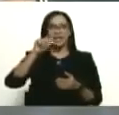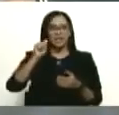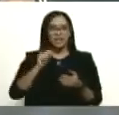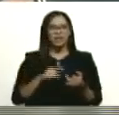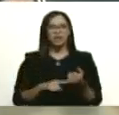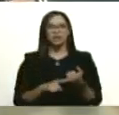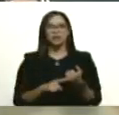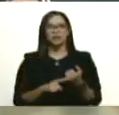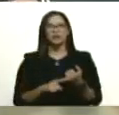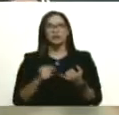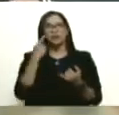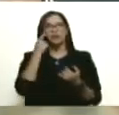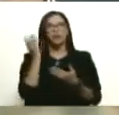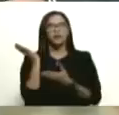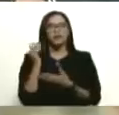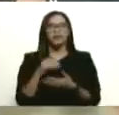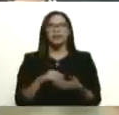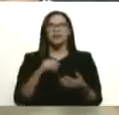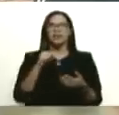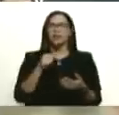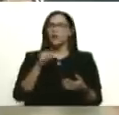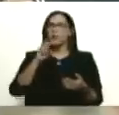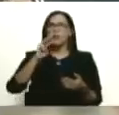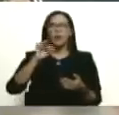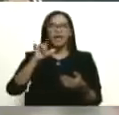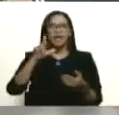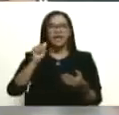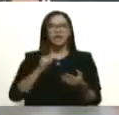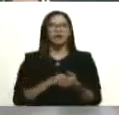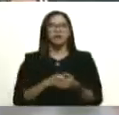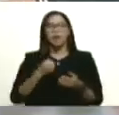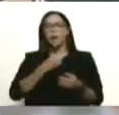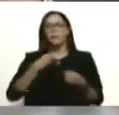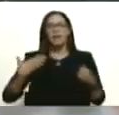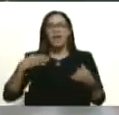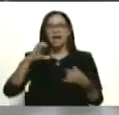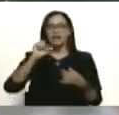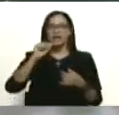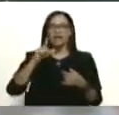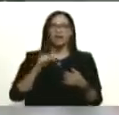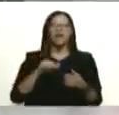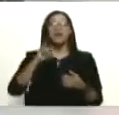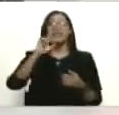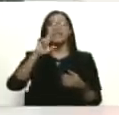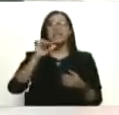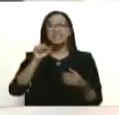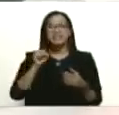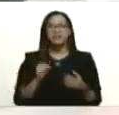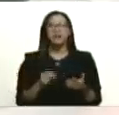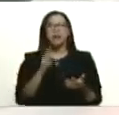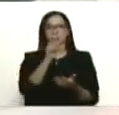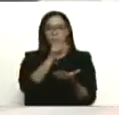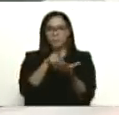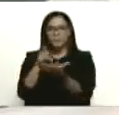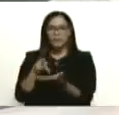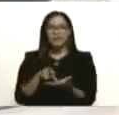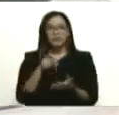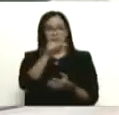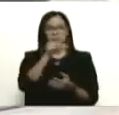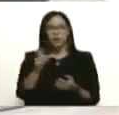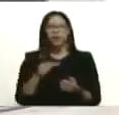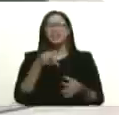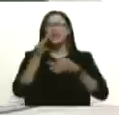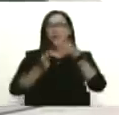Lilian Blasel, la estamos viendo. Lilian Blasel, William Castillo, Blanca Ecao, Iris Varela, gente que estuvo en los hechos y que también nos